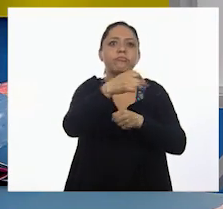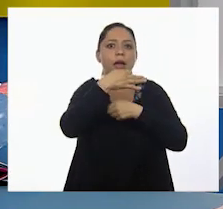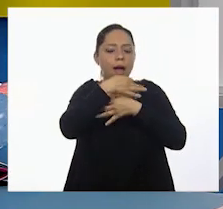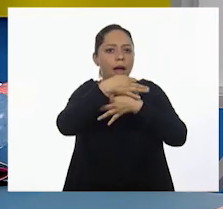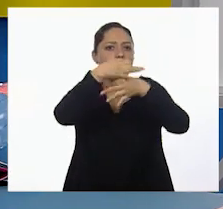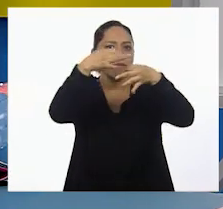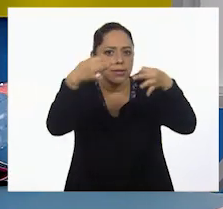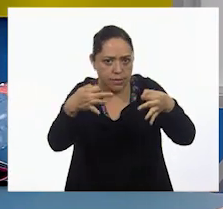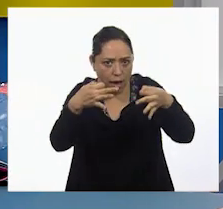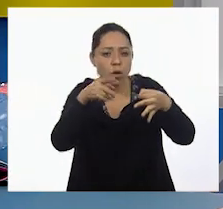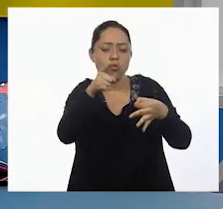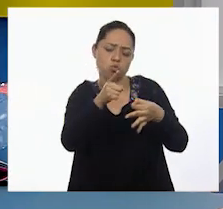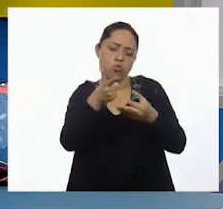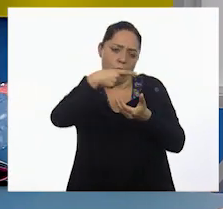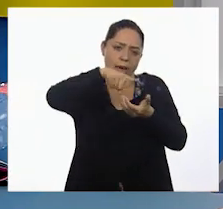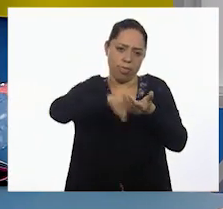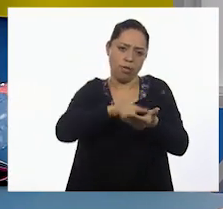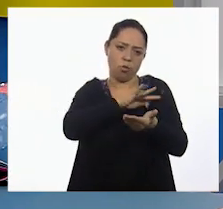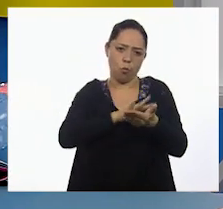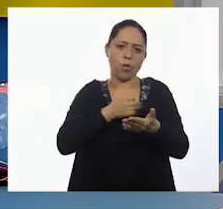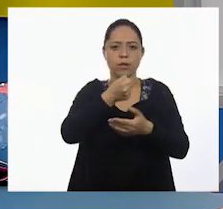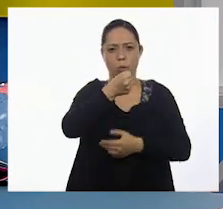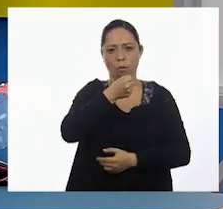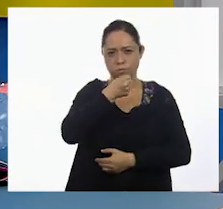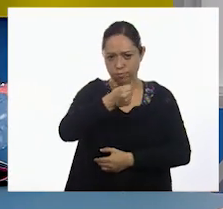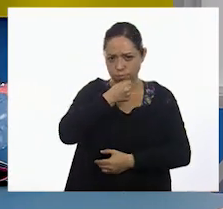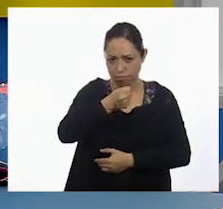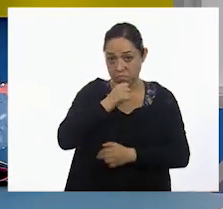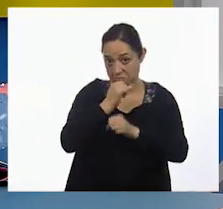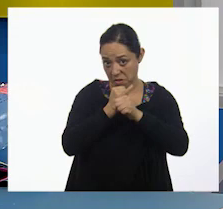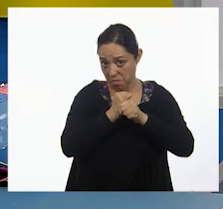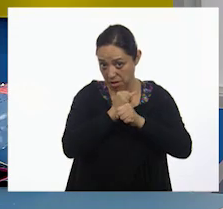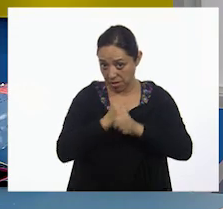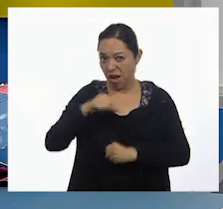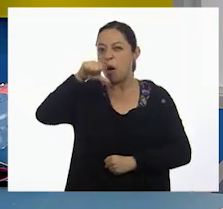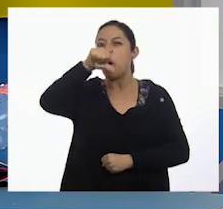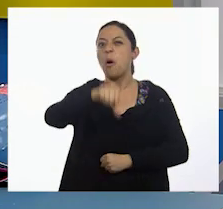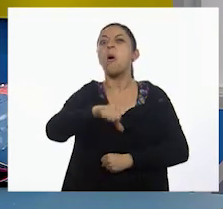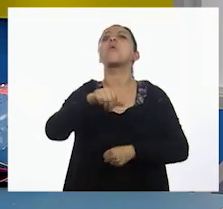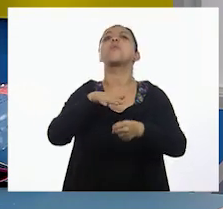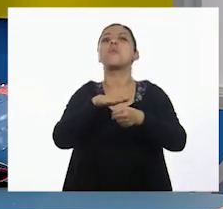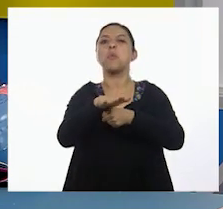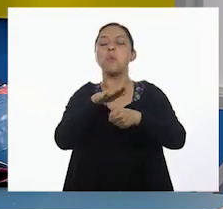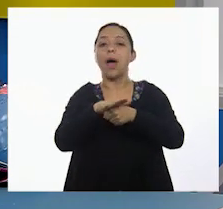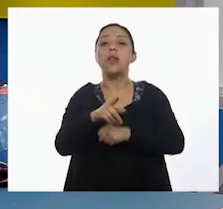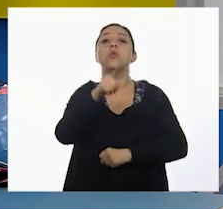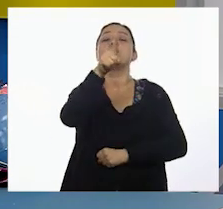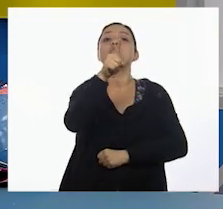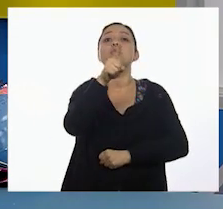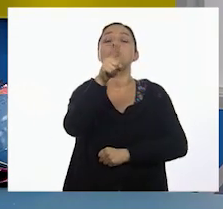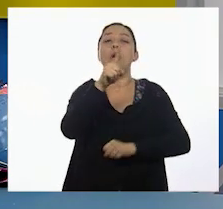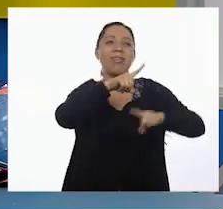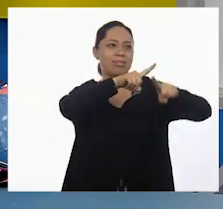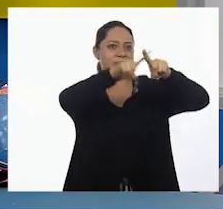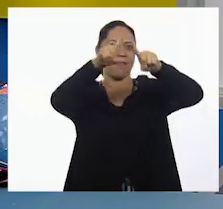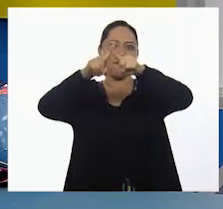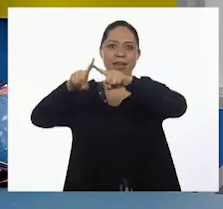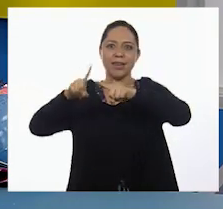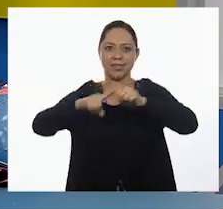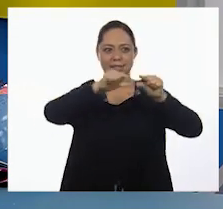tu reportaje. Y el propósito de esta sesión es que valores la diversidad lingüística y cultural de